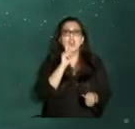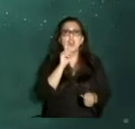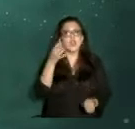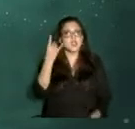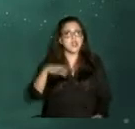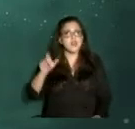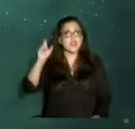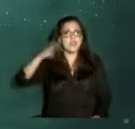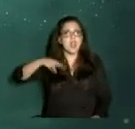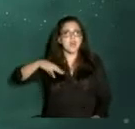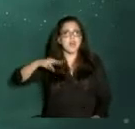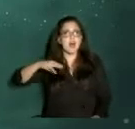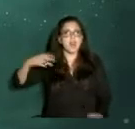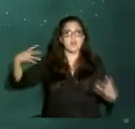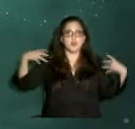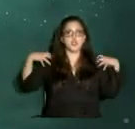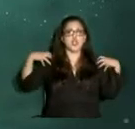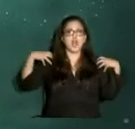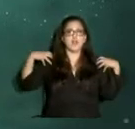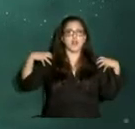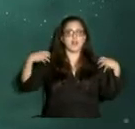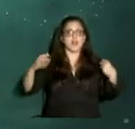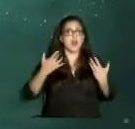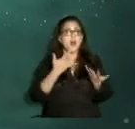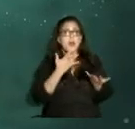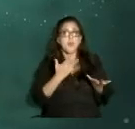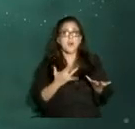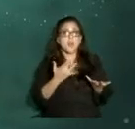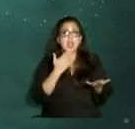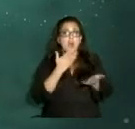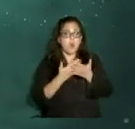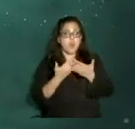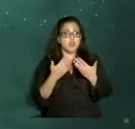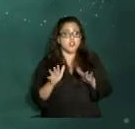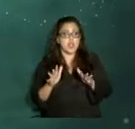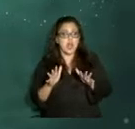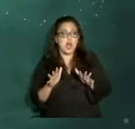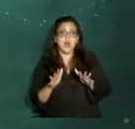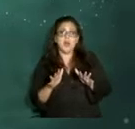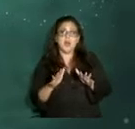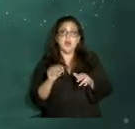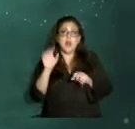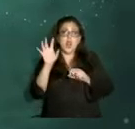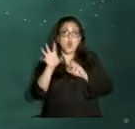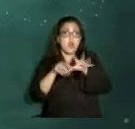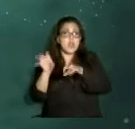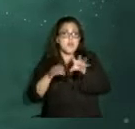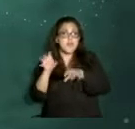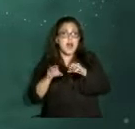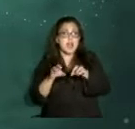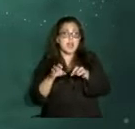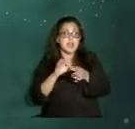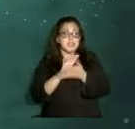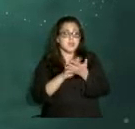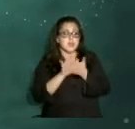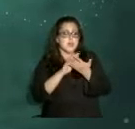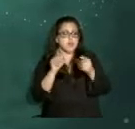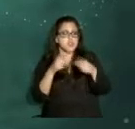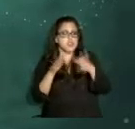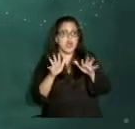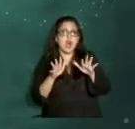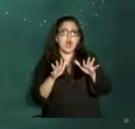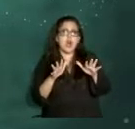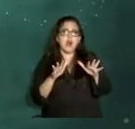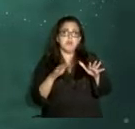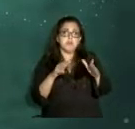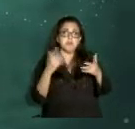de nuestra madre. ¿Por qué? Porque en mamíferos, en el momento de la fecundación, el citoplasma del ovocito viene enteramente aportado